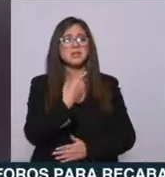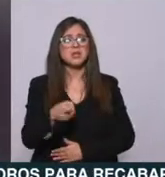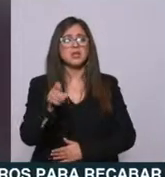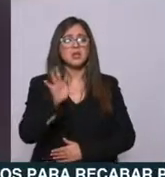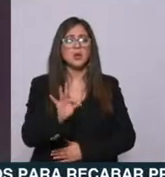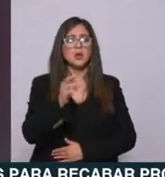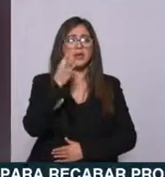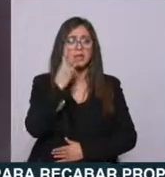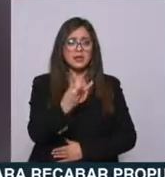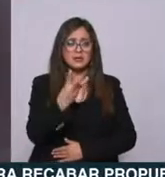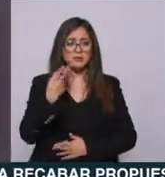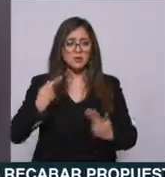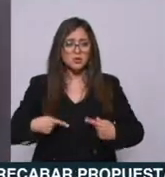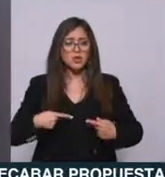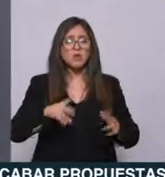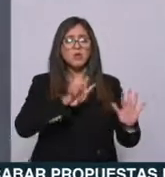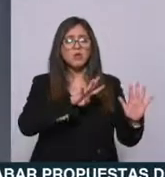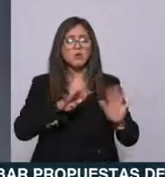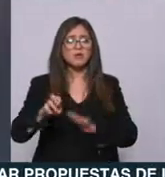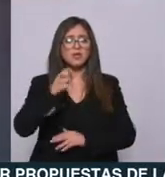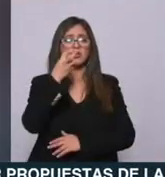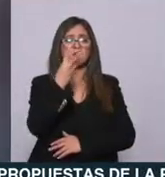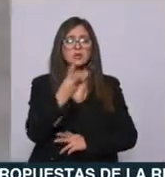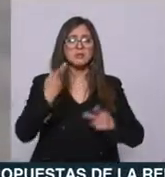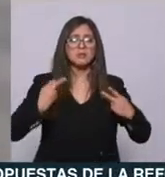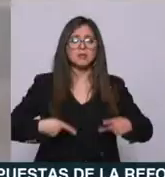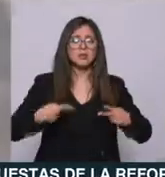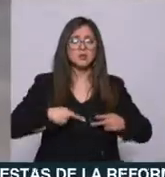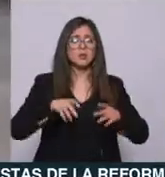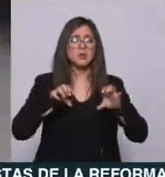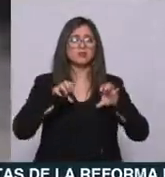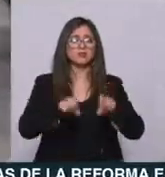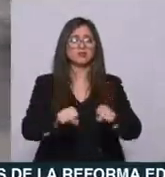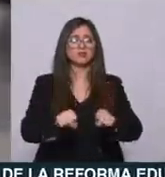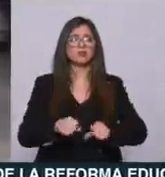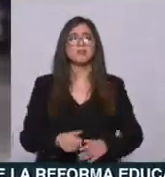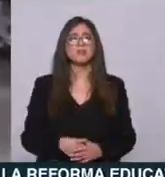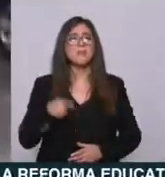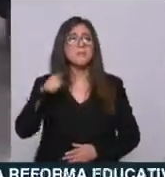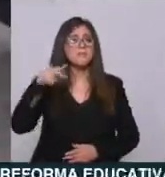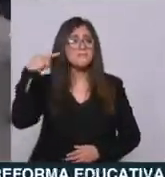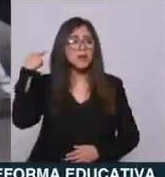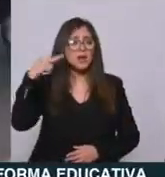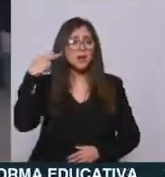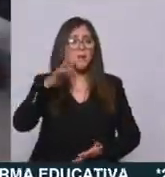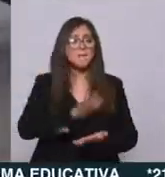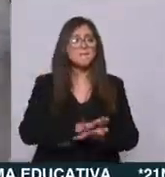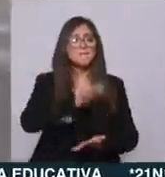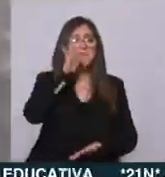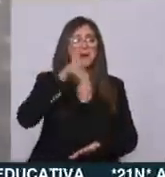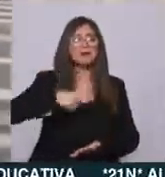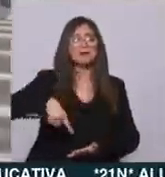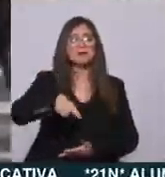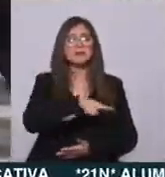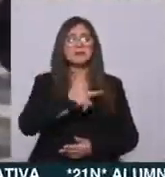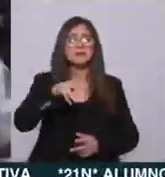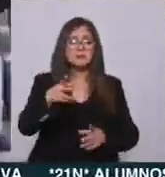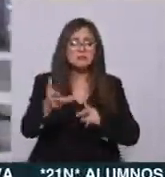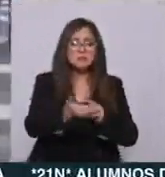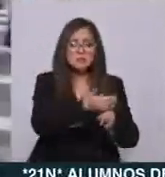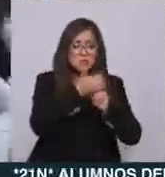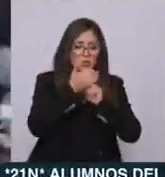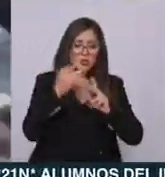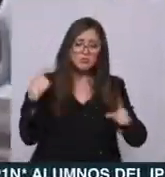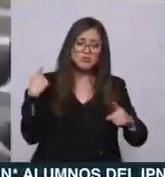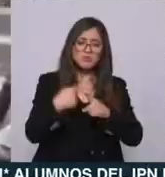1,143 víctimas y 903 detenidos. Veracruz es el estado con más secuestros en los últimos 6 meses